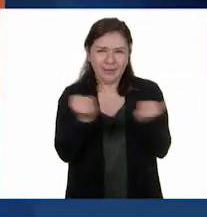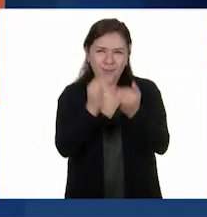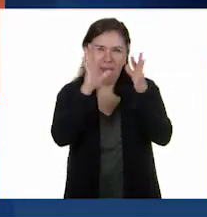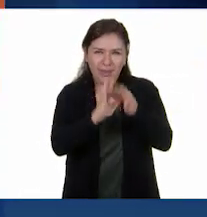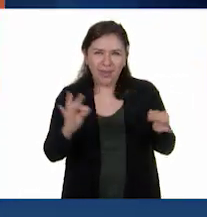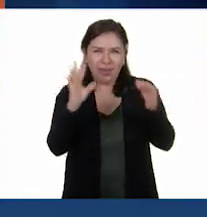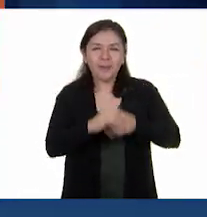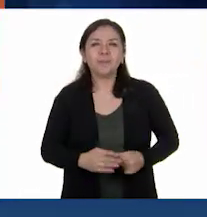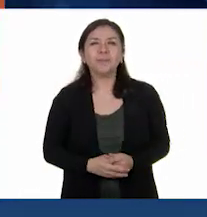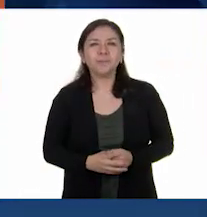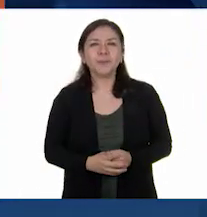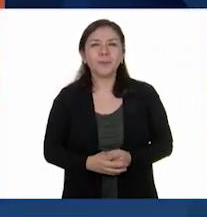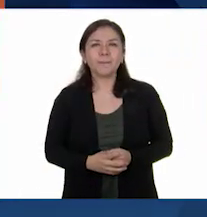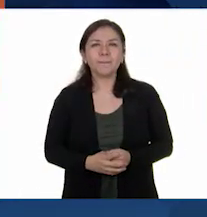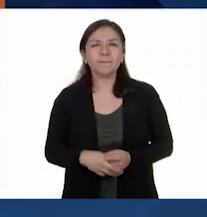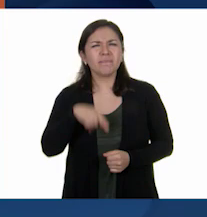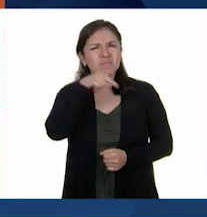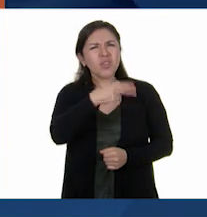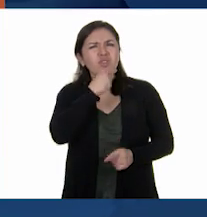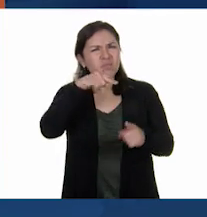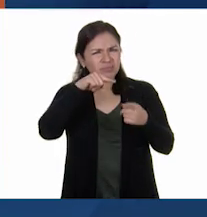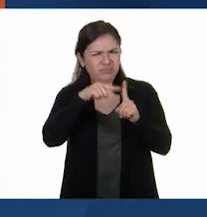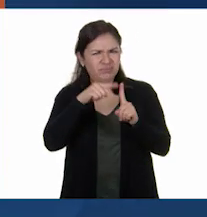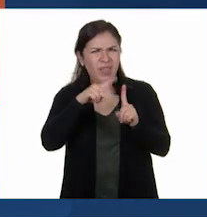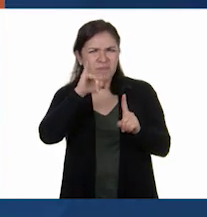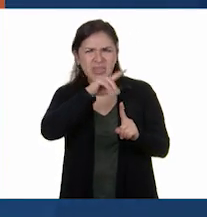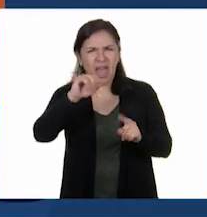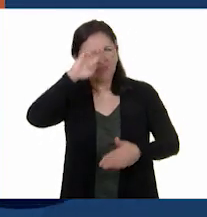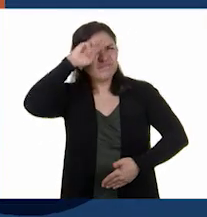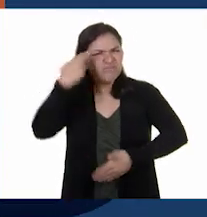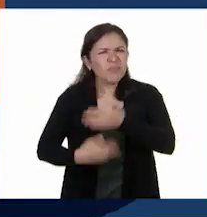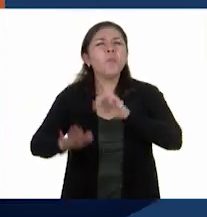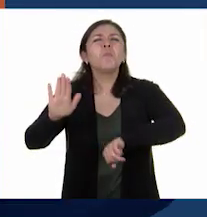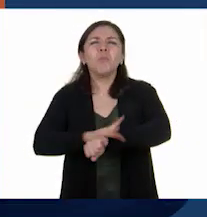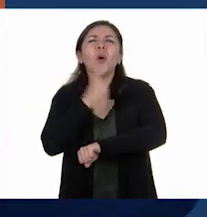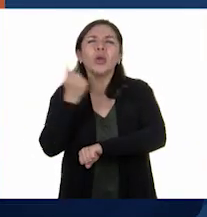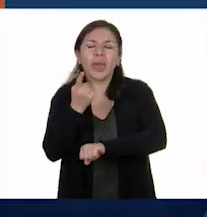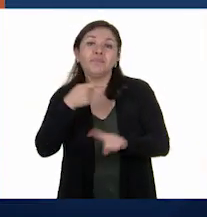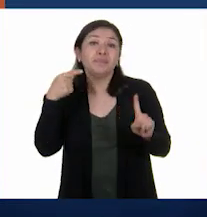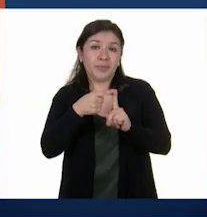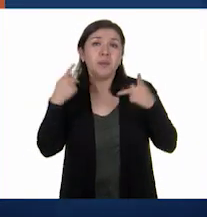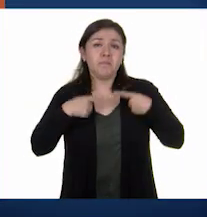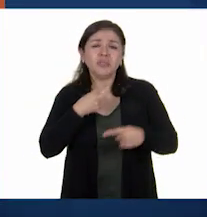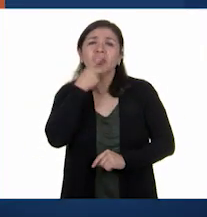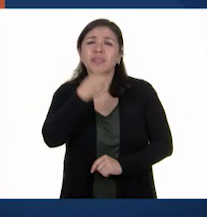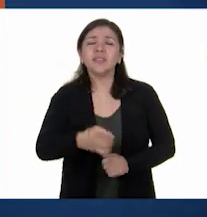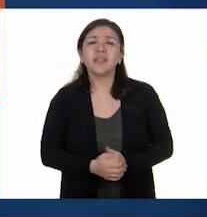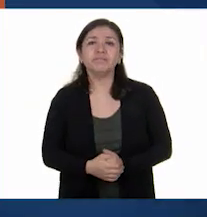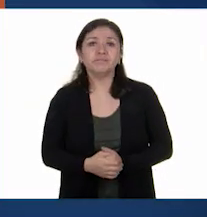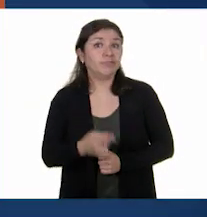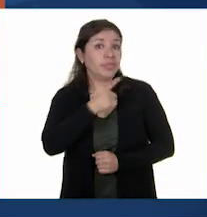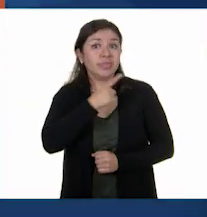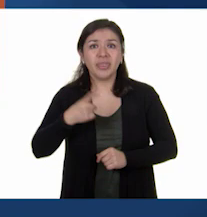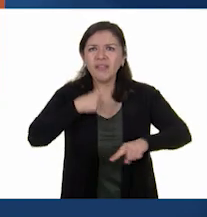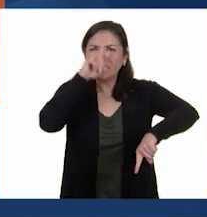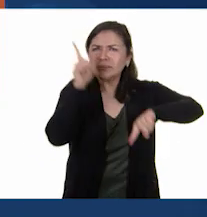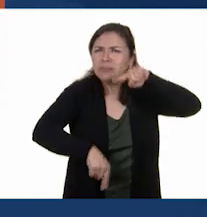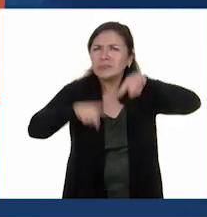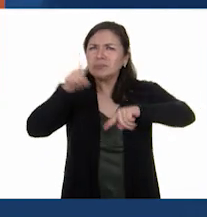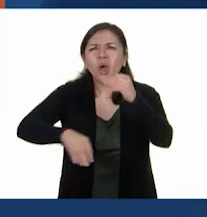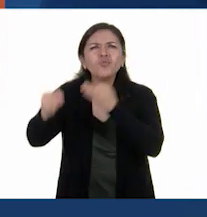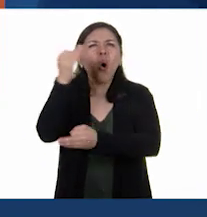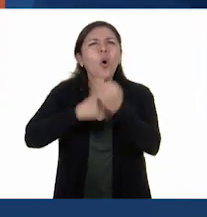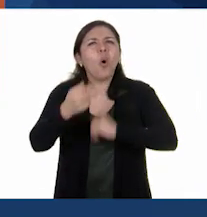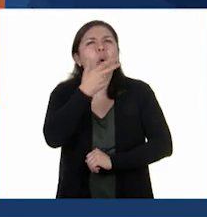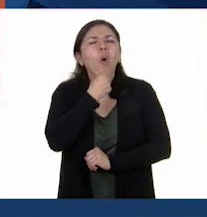En relación con las causas de la rebeldía de Villa en Memorias de Pancho Villa, el protagonista afirma: tenemos que acabar con todos esos hombres